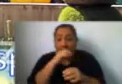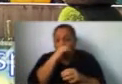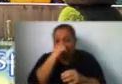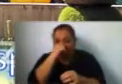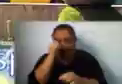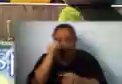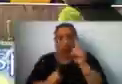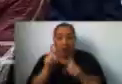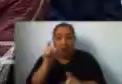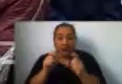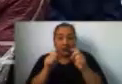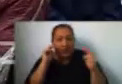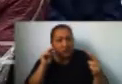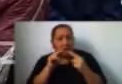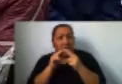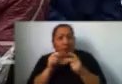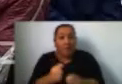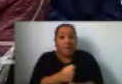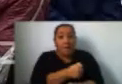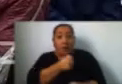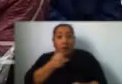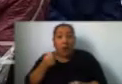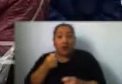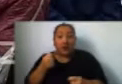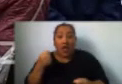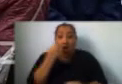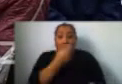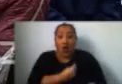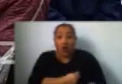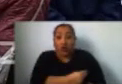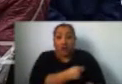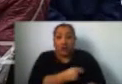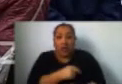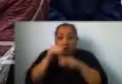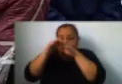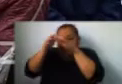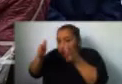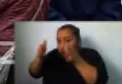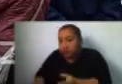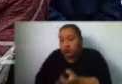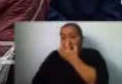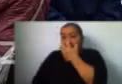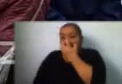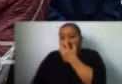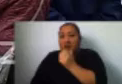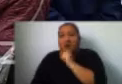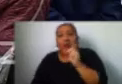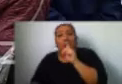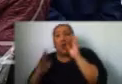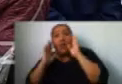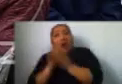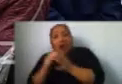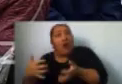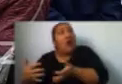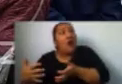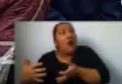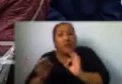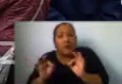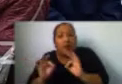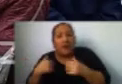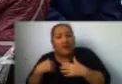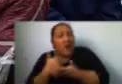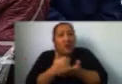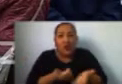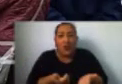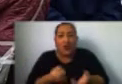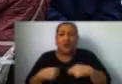personas se encontraban en las puertas de los hospitales con los balones de oxígeno sin ser atendidos. Obviamente, si nos